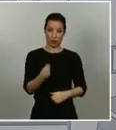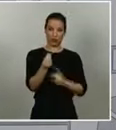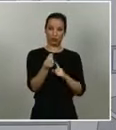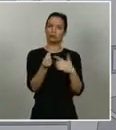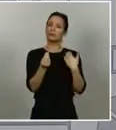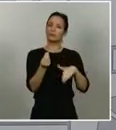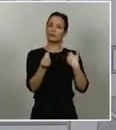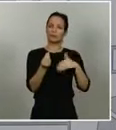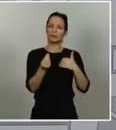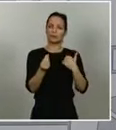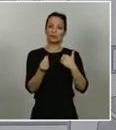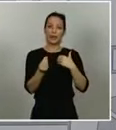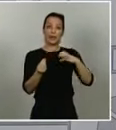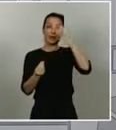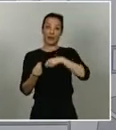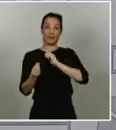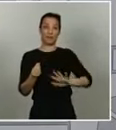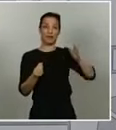de la ciencia española